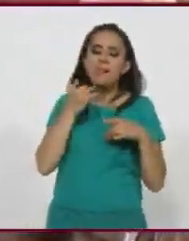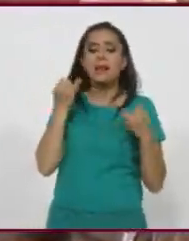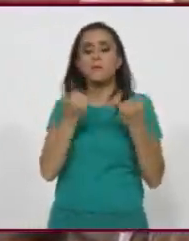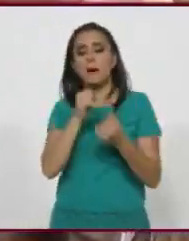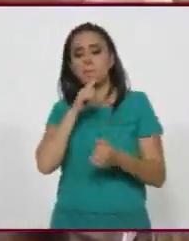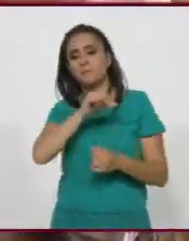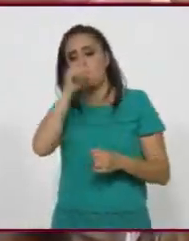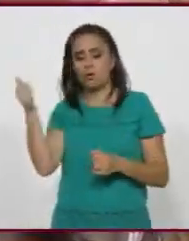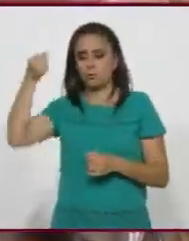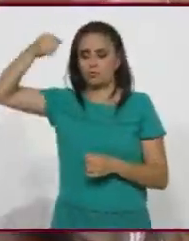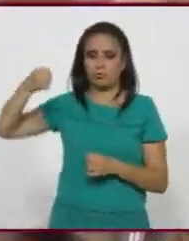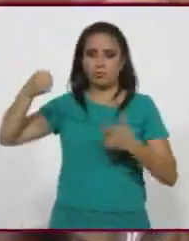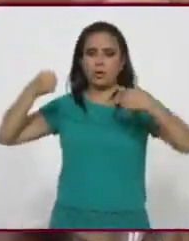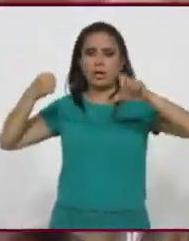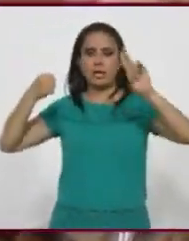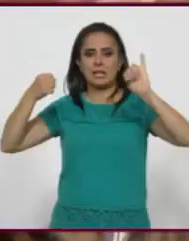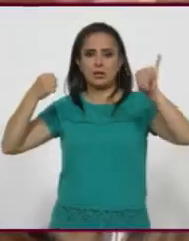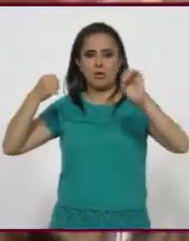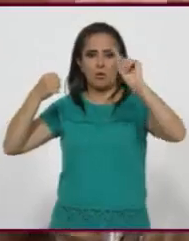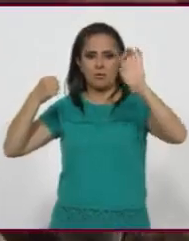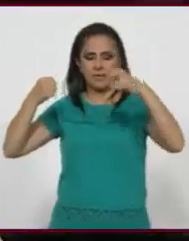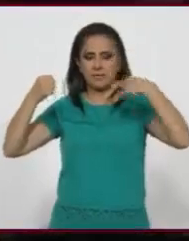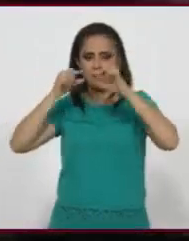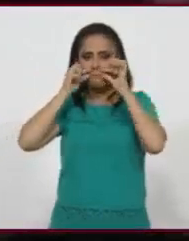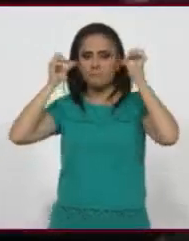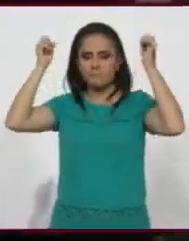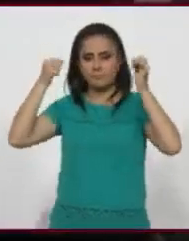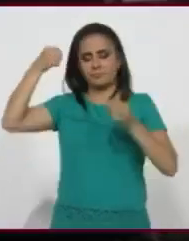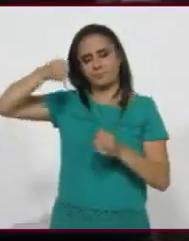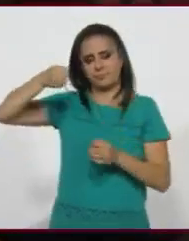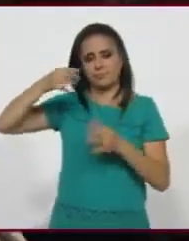mismísimo Quijote absorto en los linderos de las bardas.